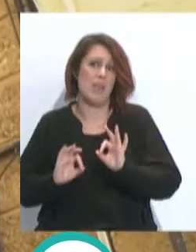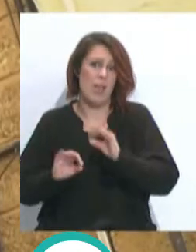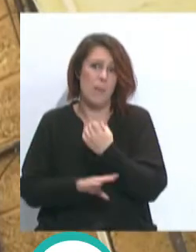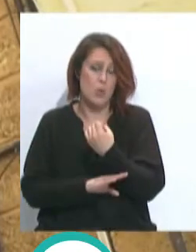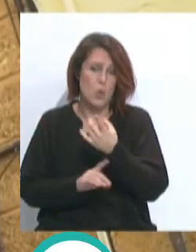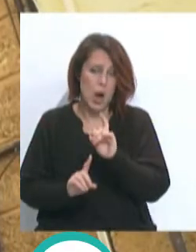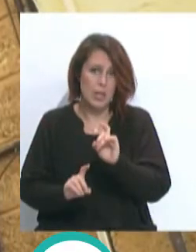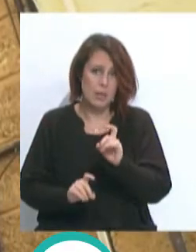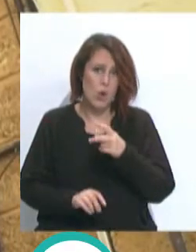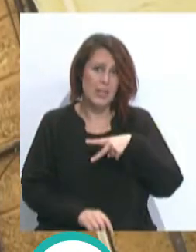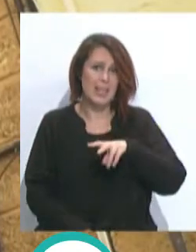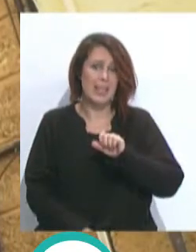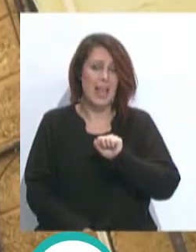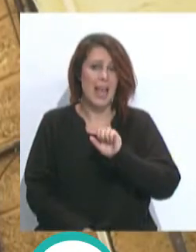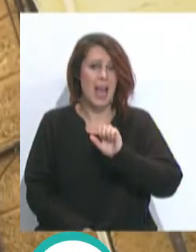apoyo educativo, NEAE.